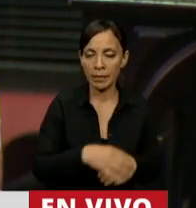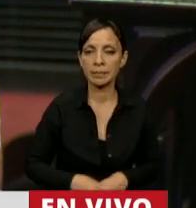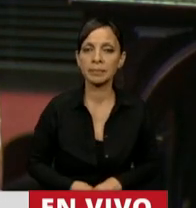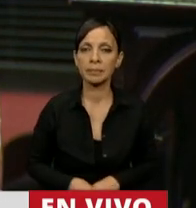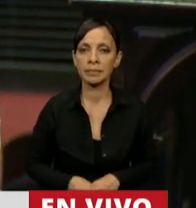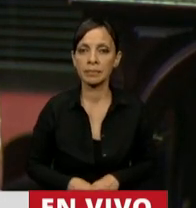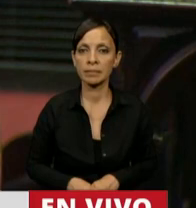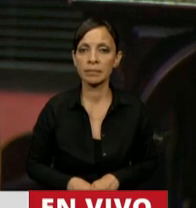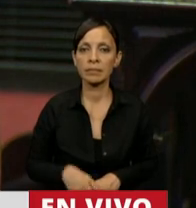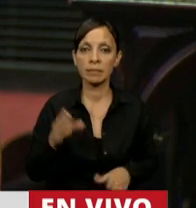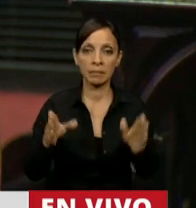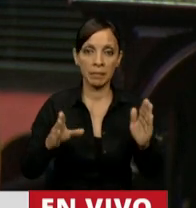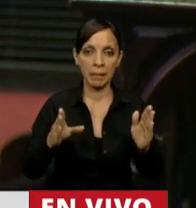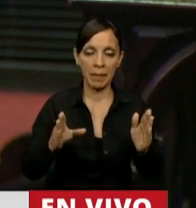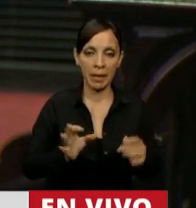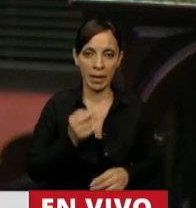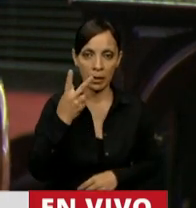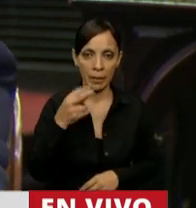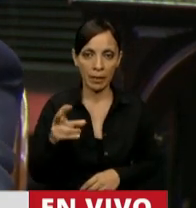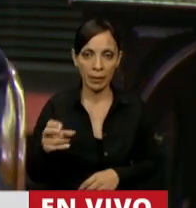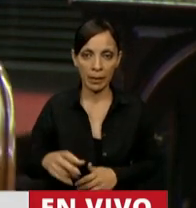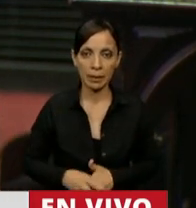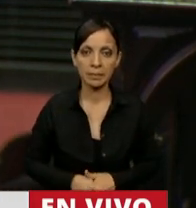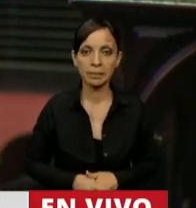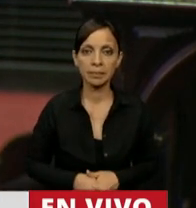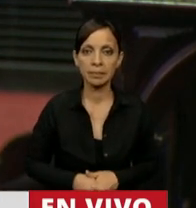COVID-19 para el 2020.